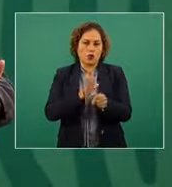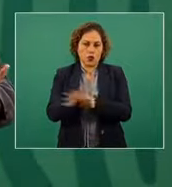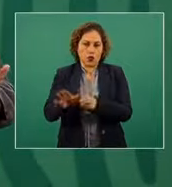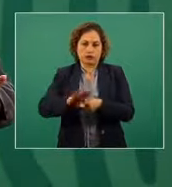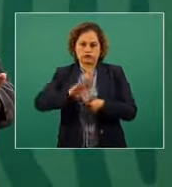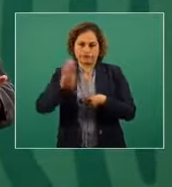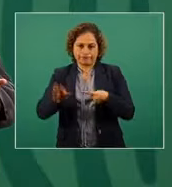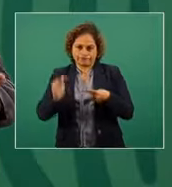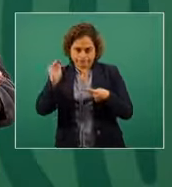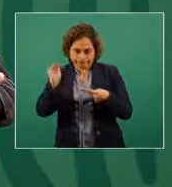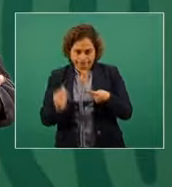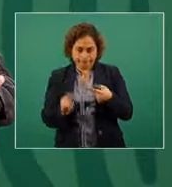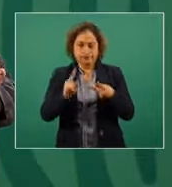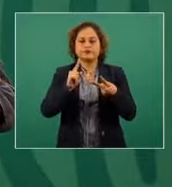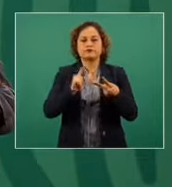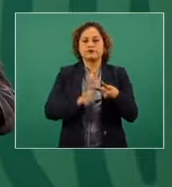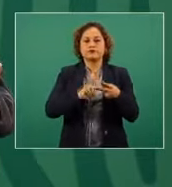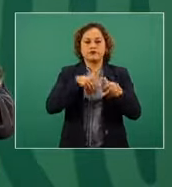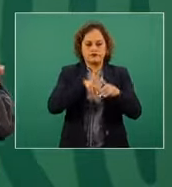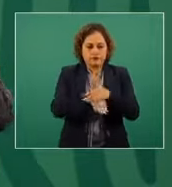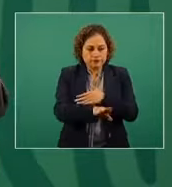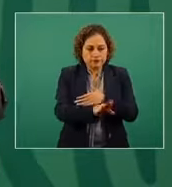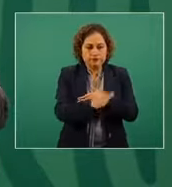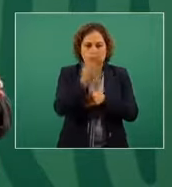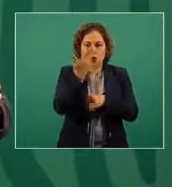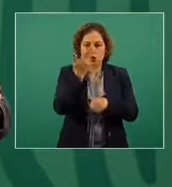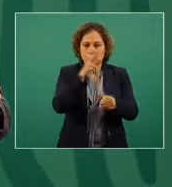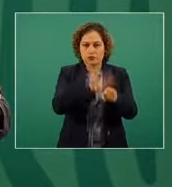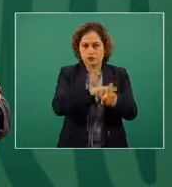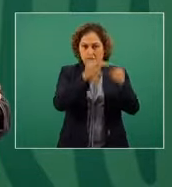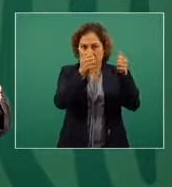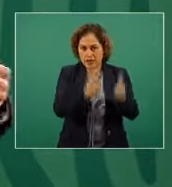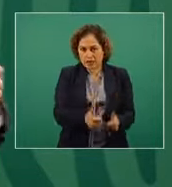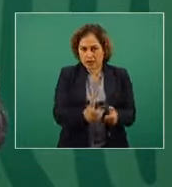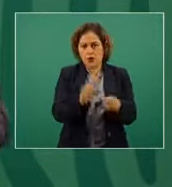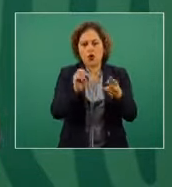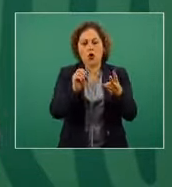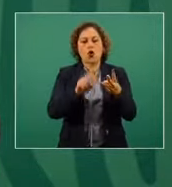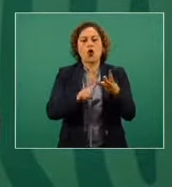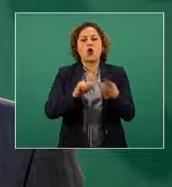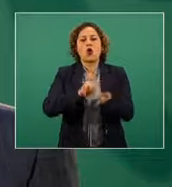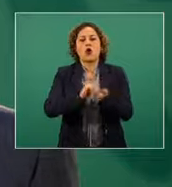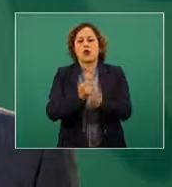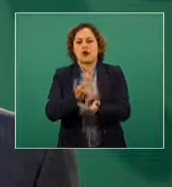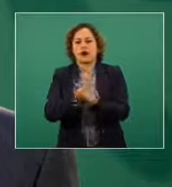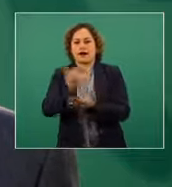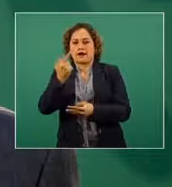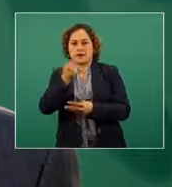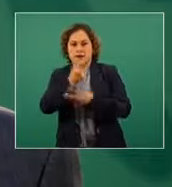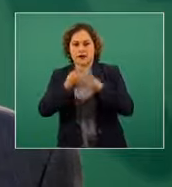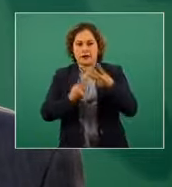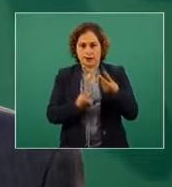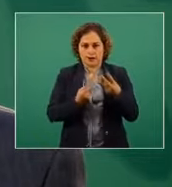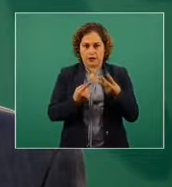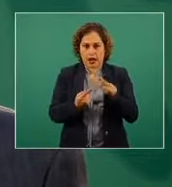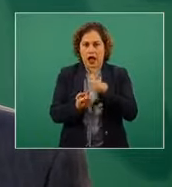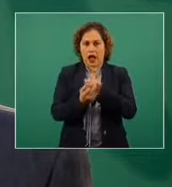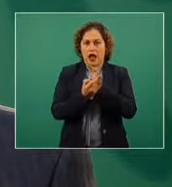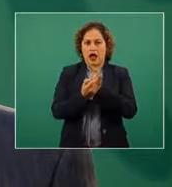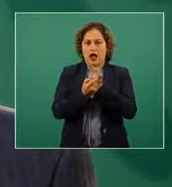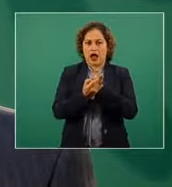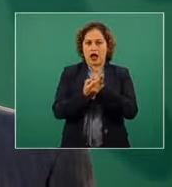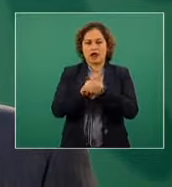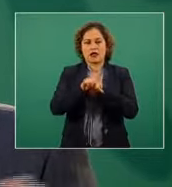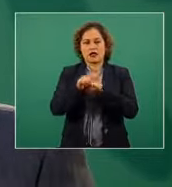mortalidad, reducir el tiempo de hospitalización o reducir la probabilidad de tener enfermedad grave. Hidroxicloroquina quedó descartado, que no